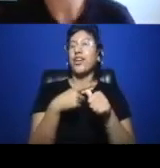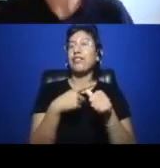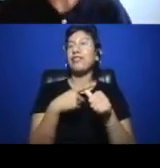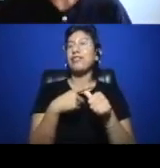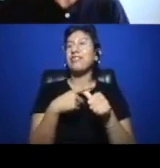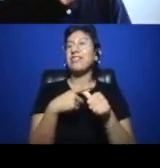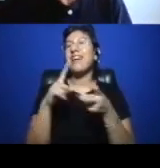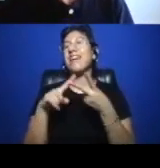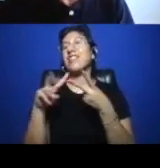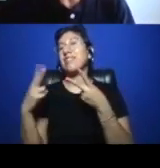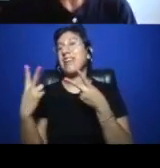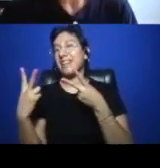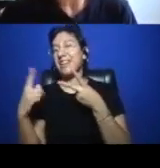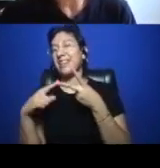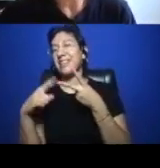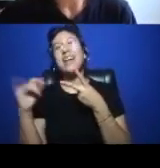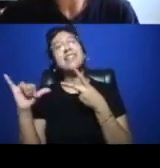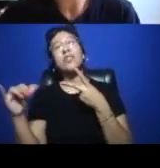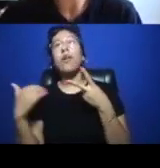El first factor.